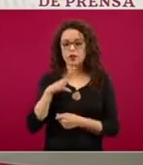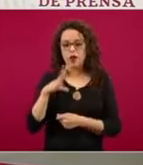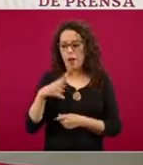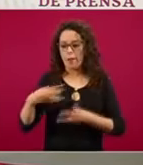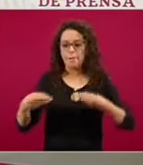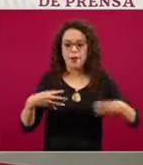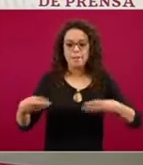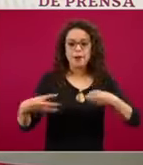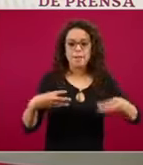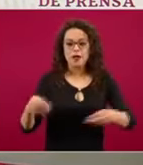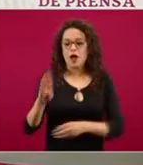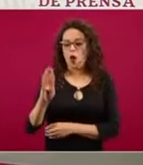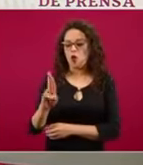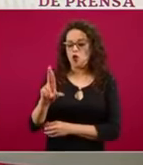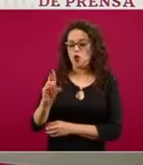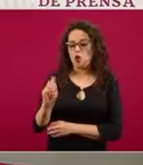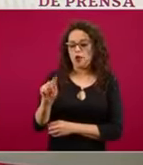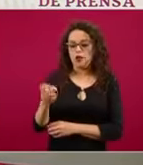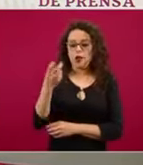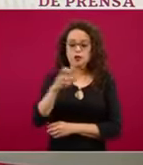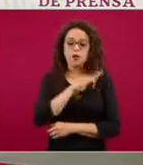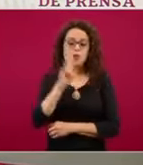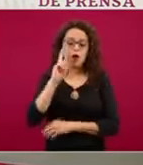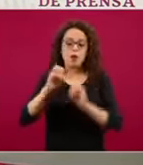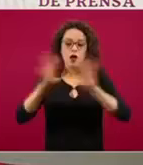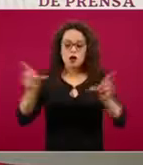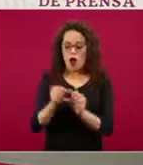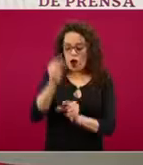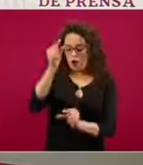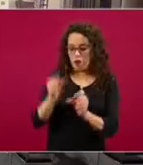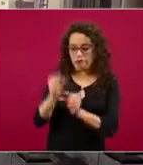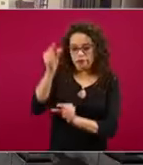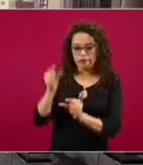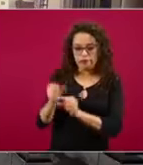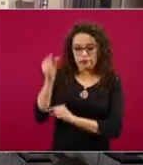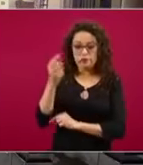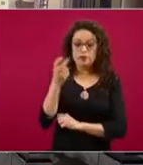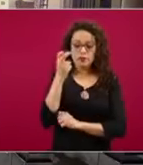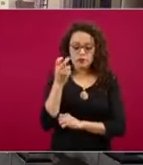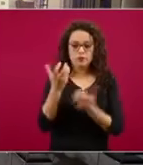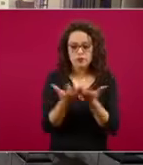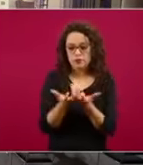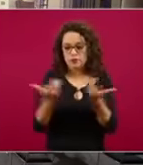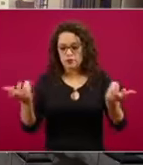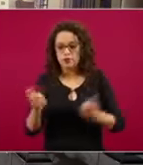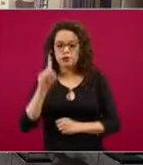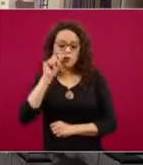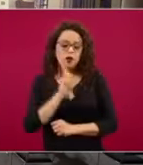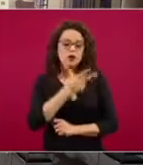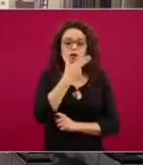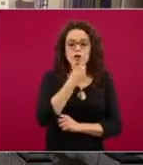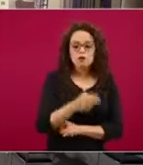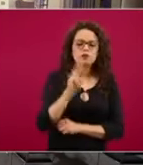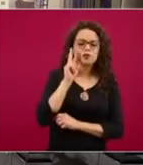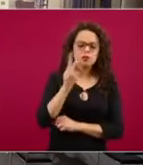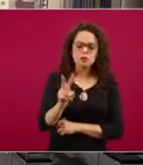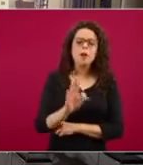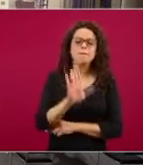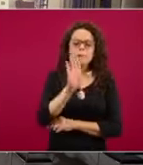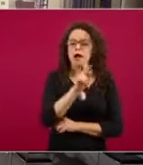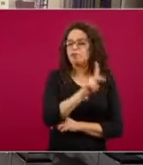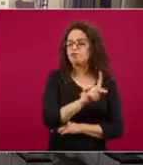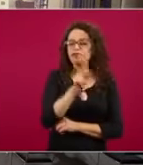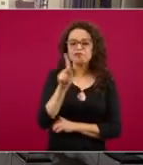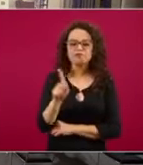estamos viéndolo justo en la distribución. Y bueno, las gráficas o las barras que nos separan a hombres y mujeres vemos que prácticamente son similares en